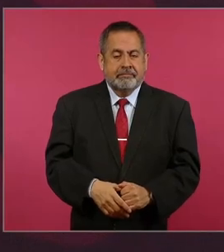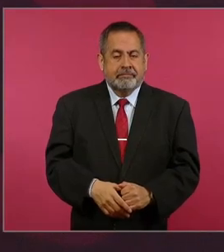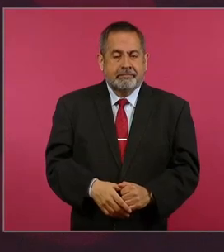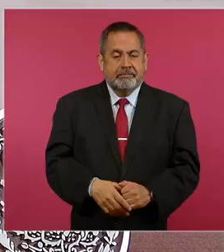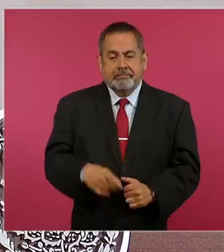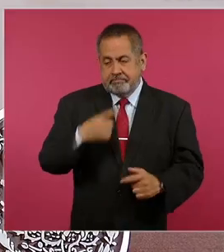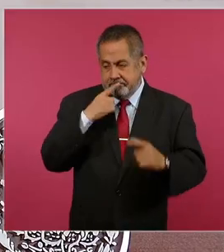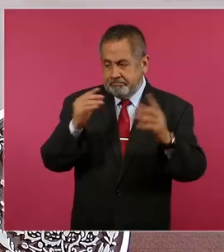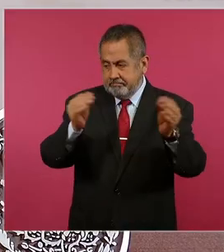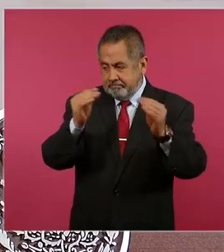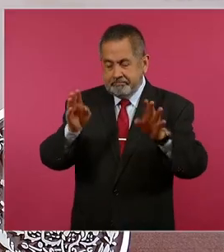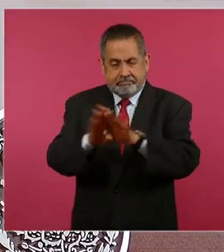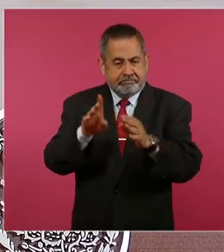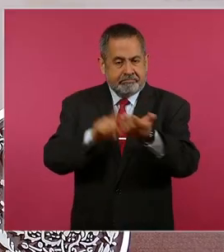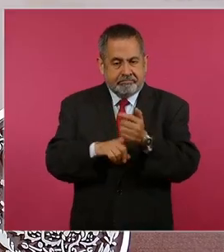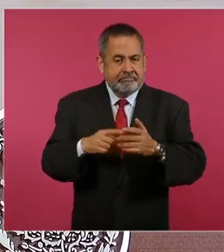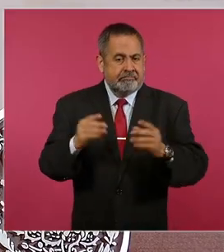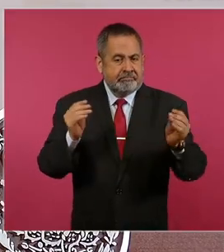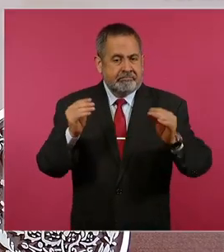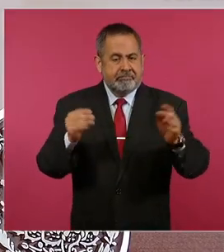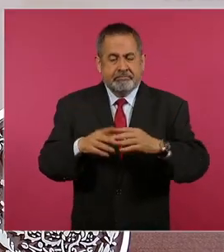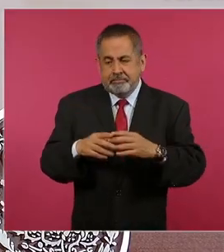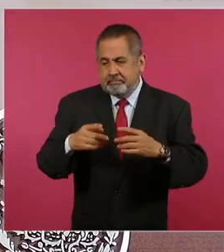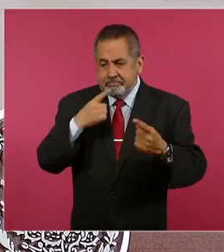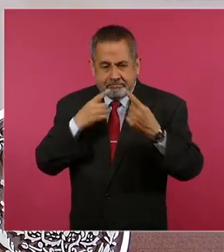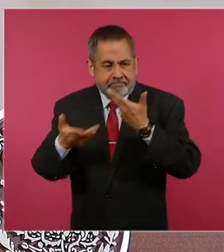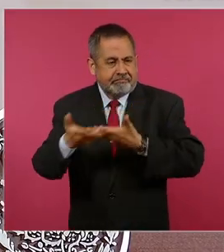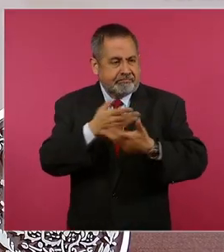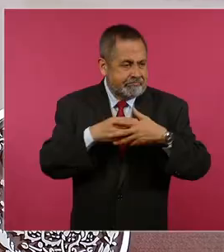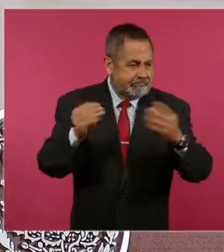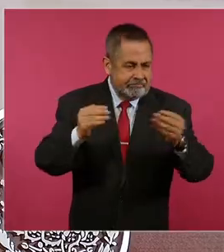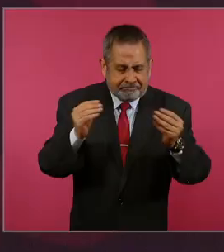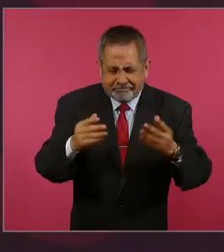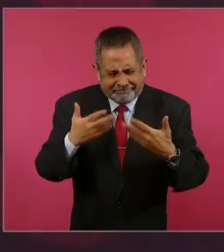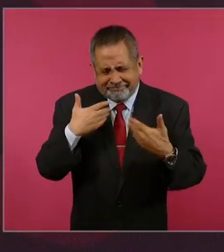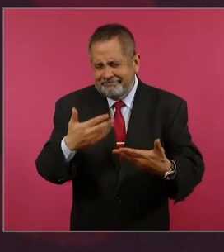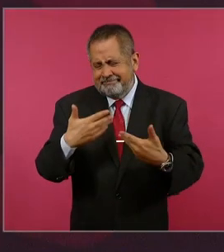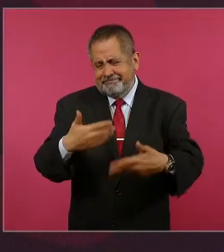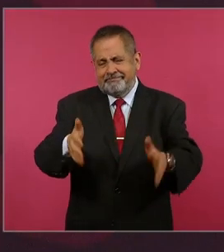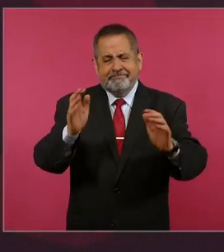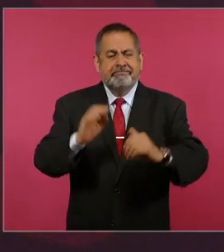es debate, es polémica,